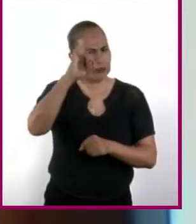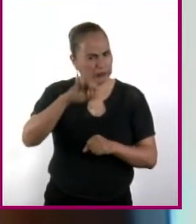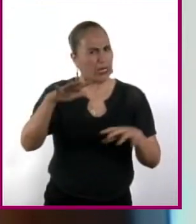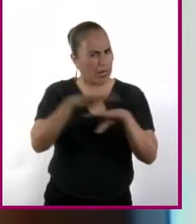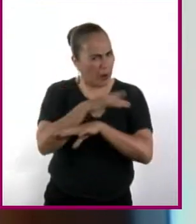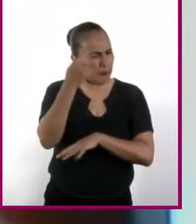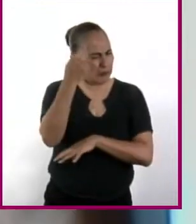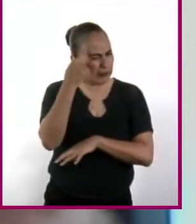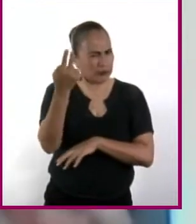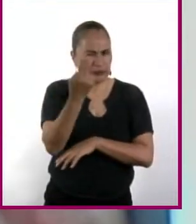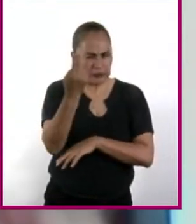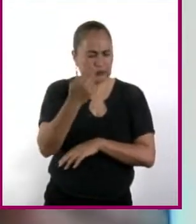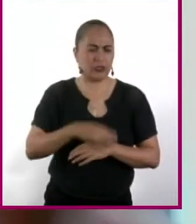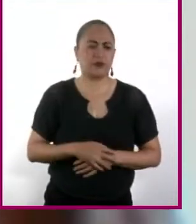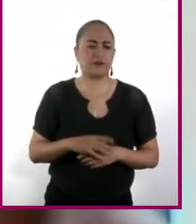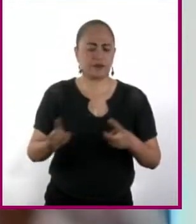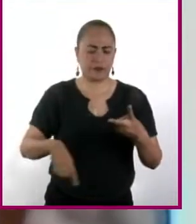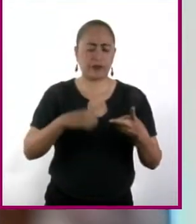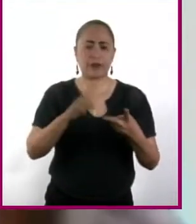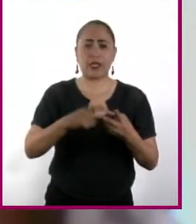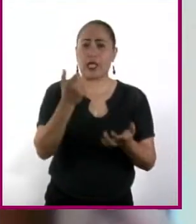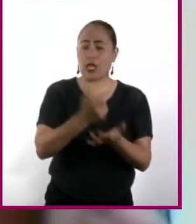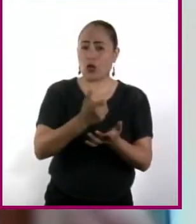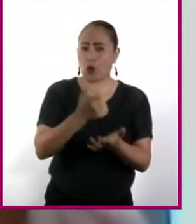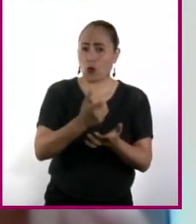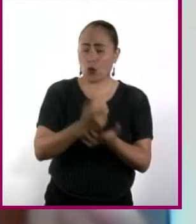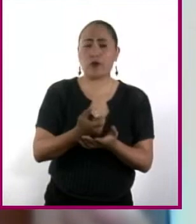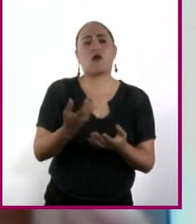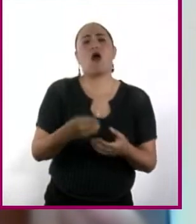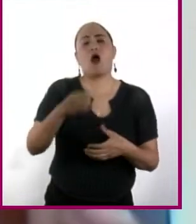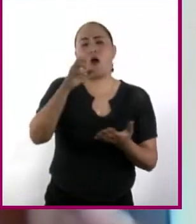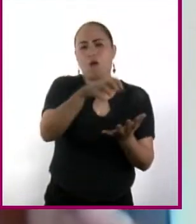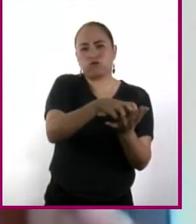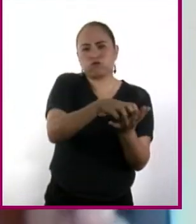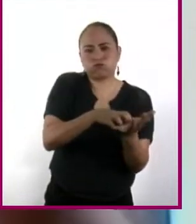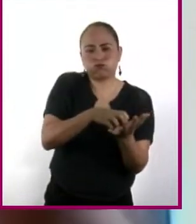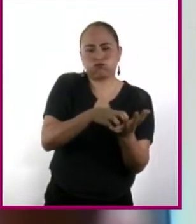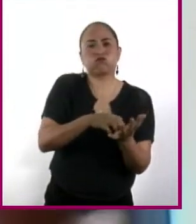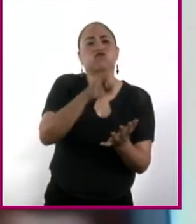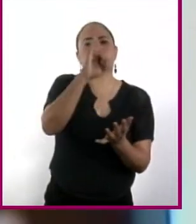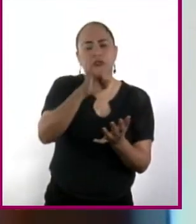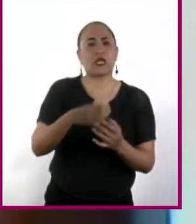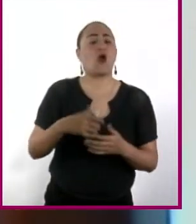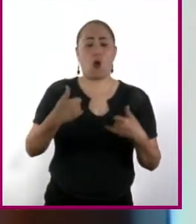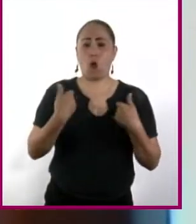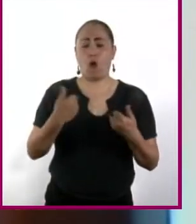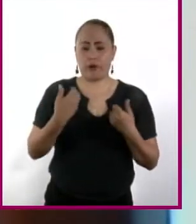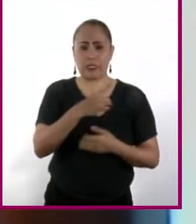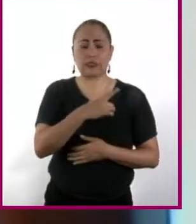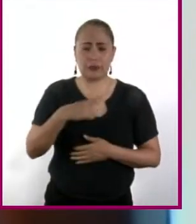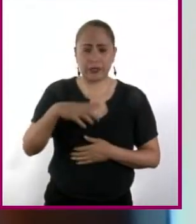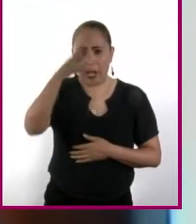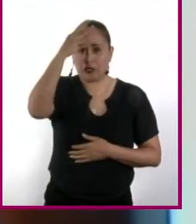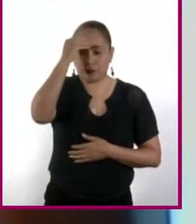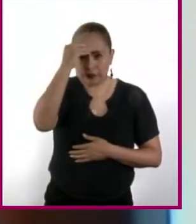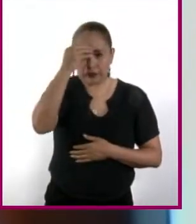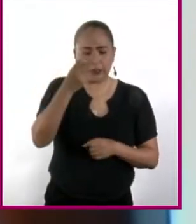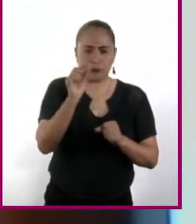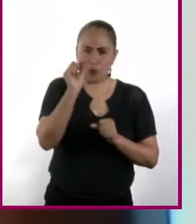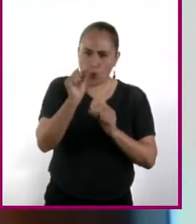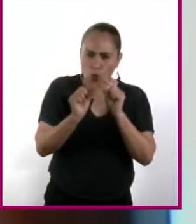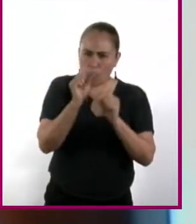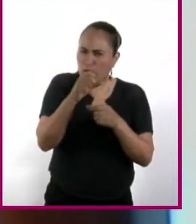Económicamente, necesitamos ahorro interno. Y los jóvenes tienen que aprender, aunque sea poquito, pero que empiezan a